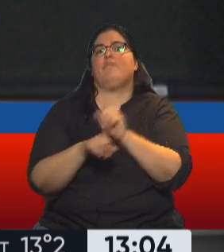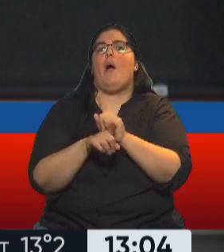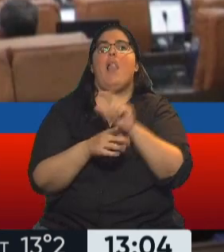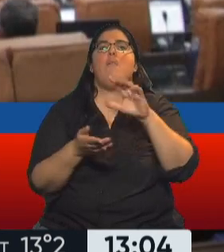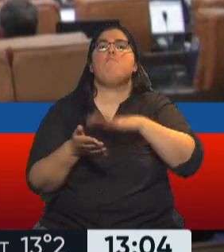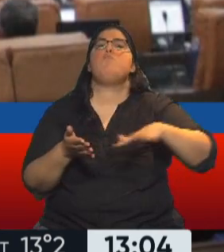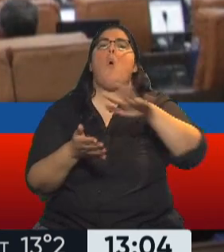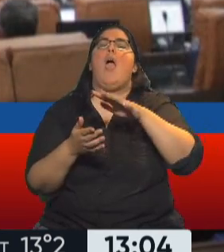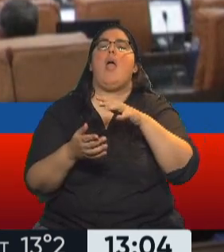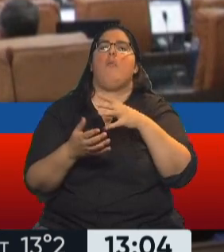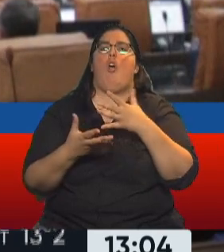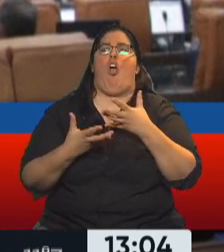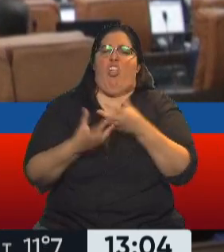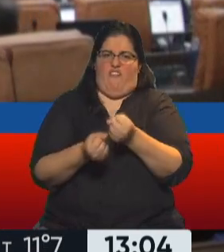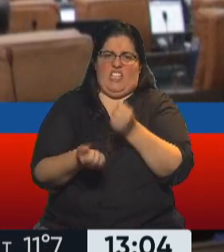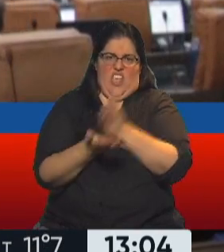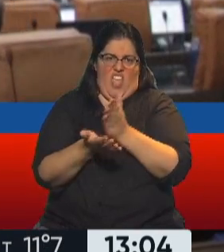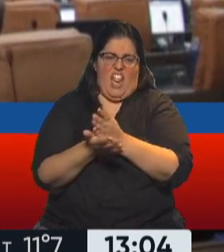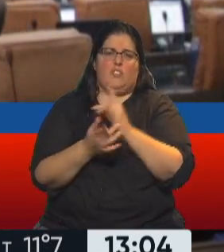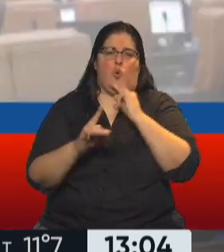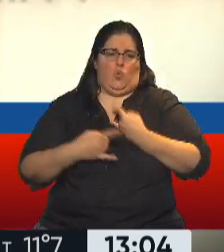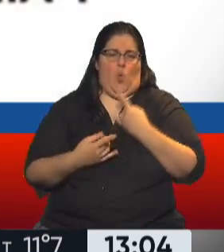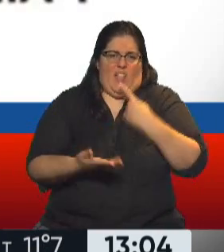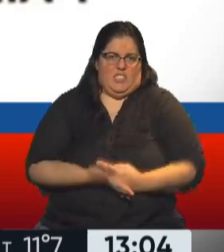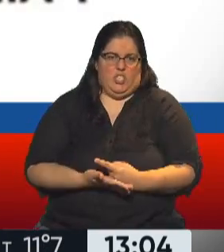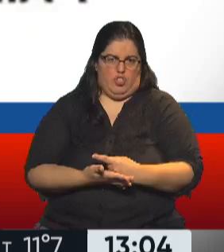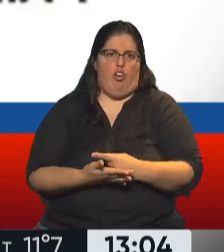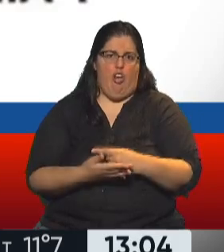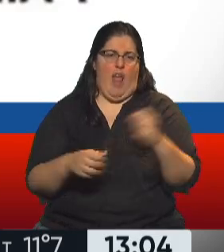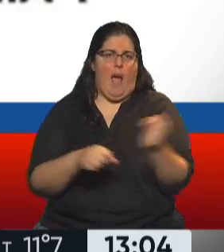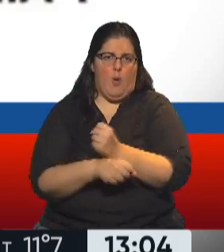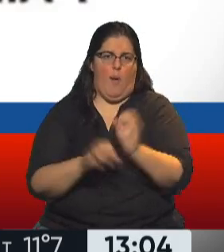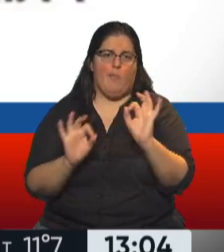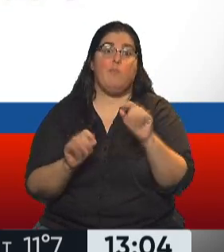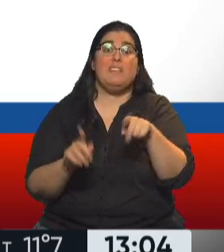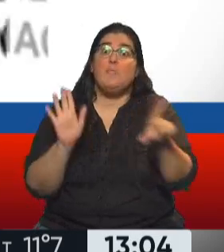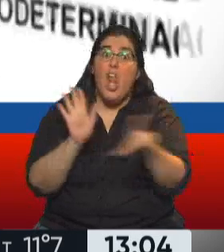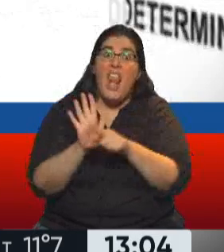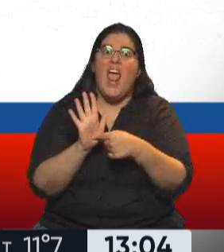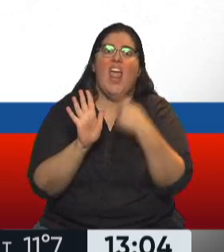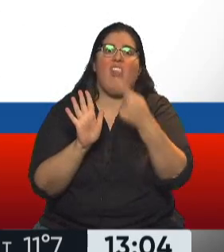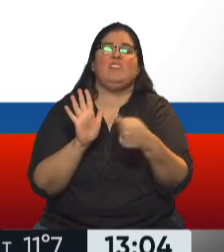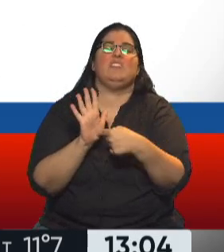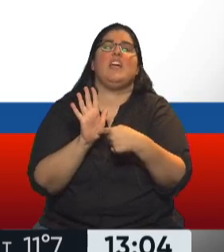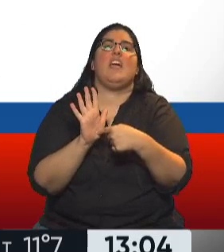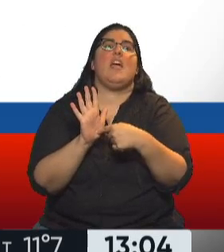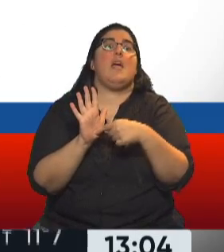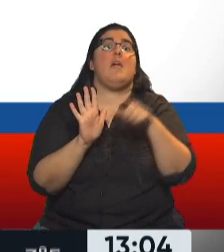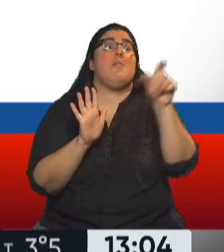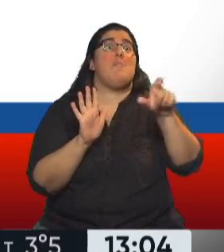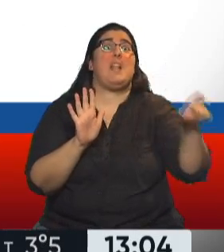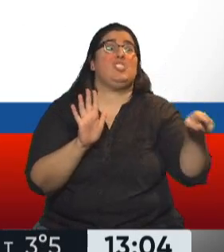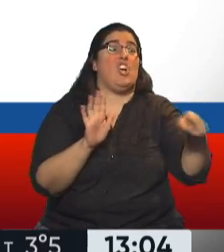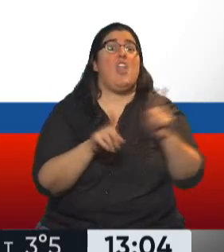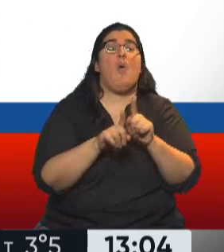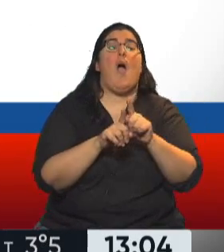la Independencia, la Soberanía y la Autodeterminación. Esta ley considera traidor a la patria al que financie un golpe